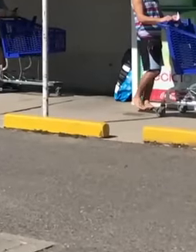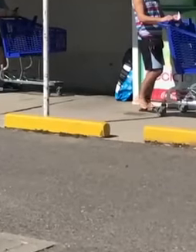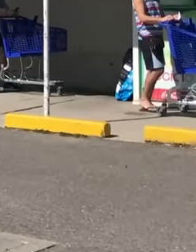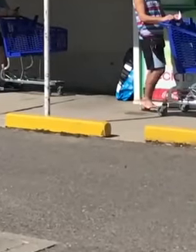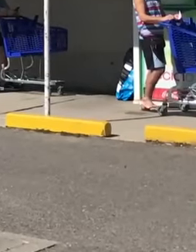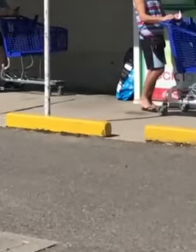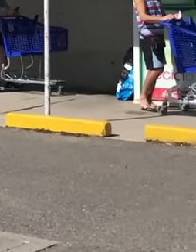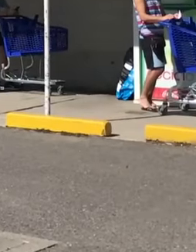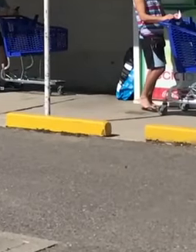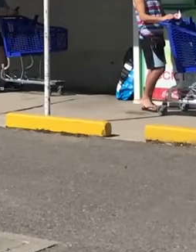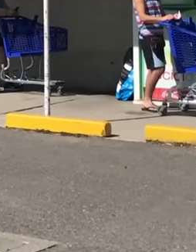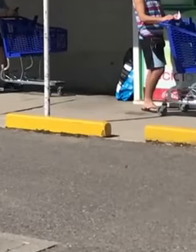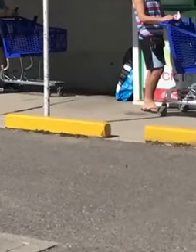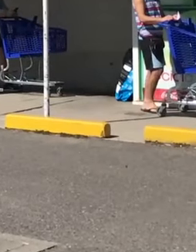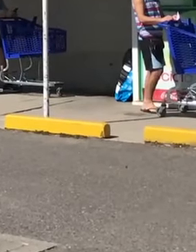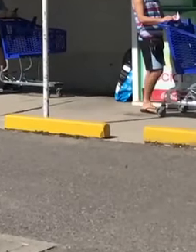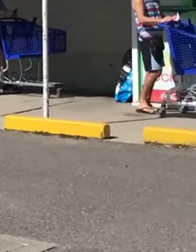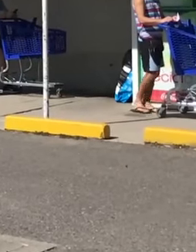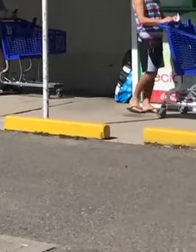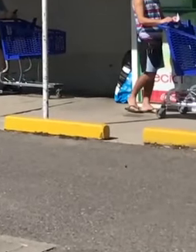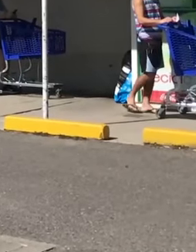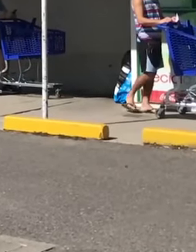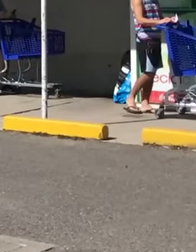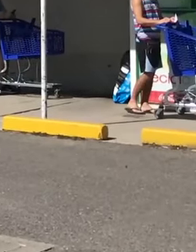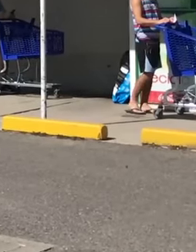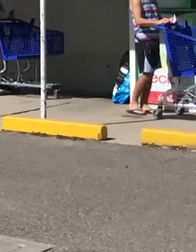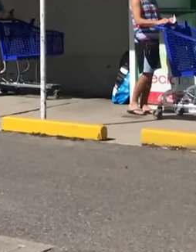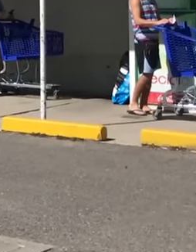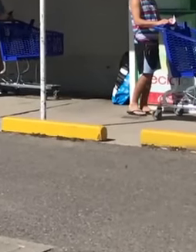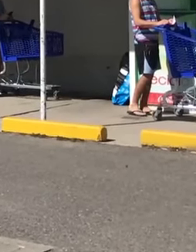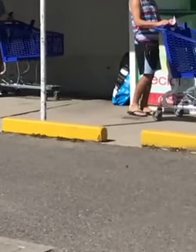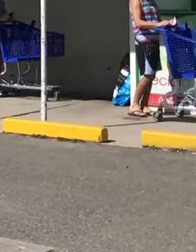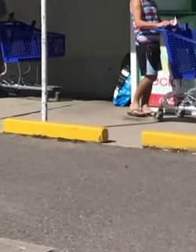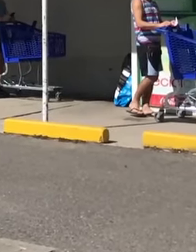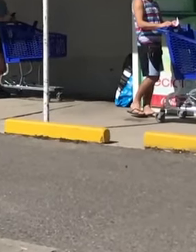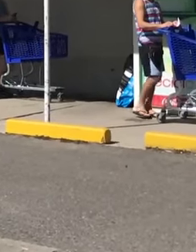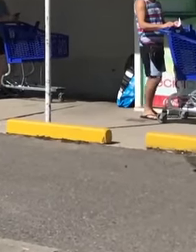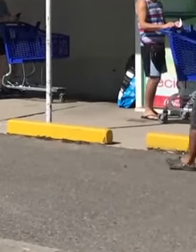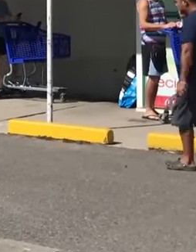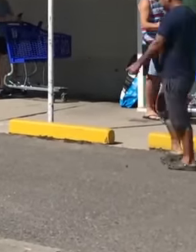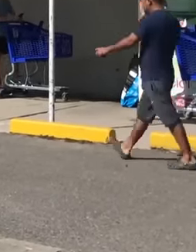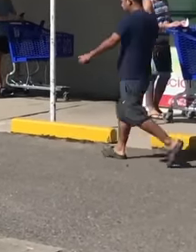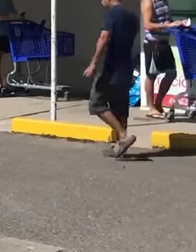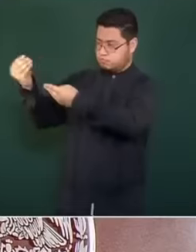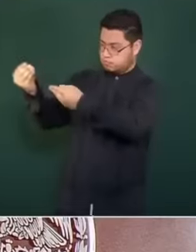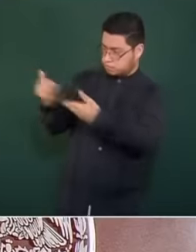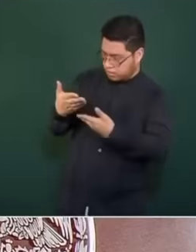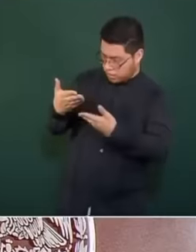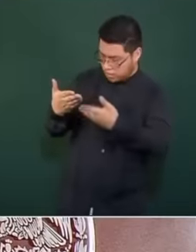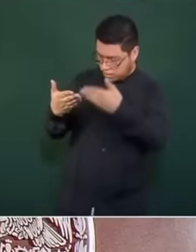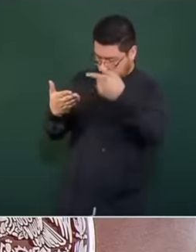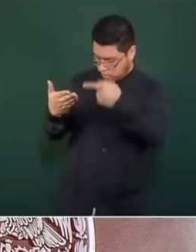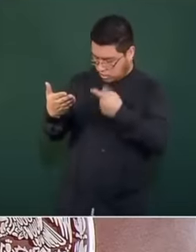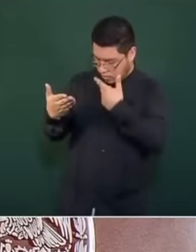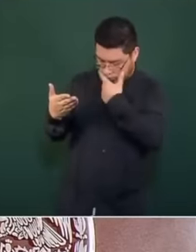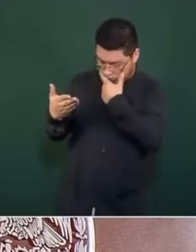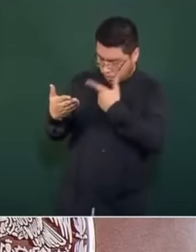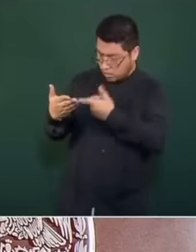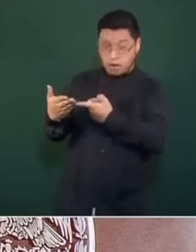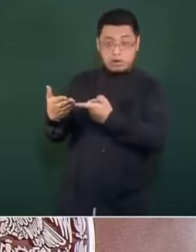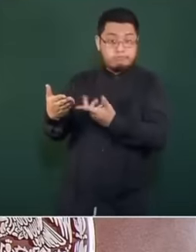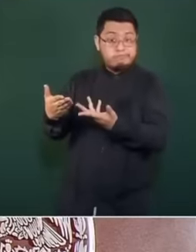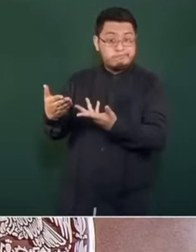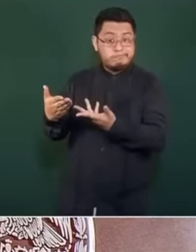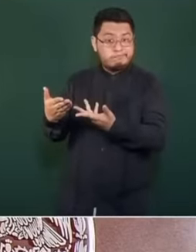integrantes de las clases populares, por los recibos que llegan a los domicilios, que lo que paga un